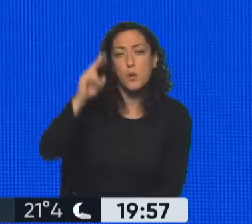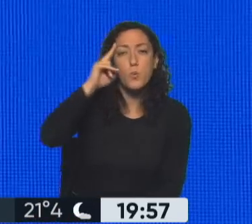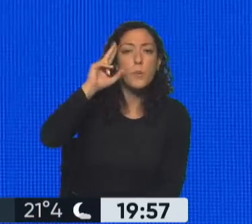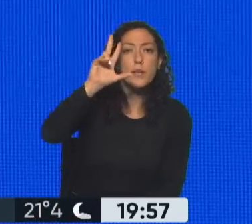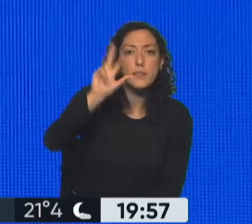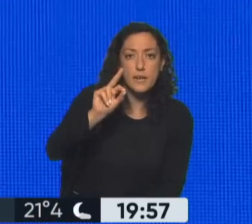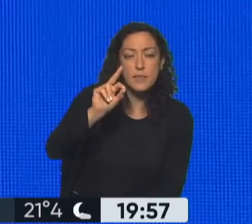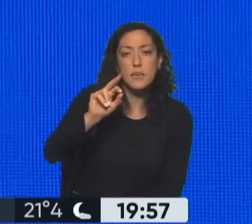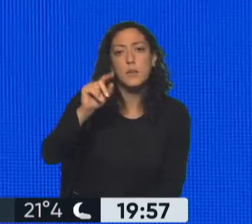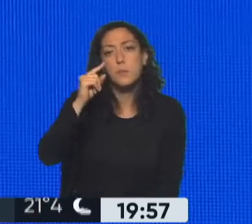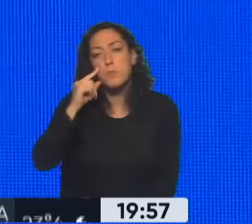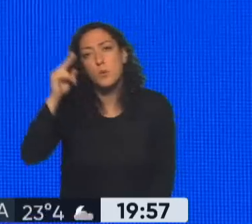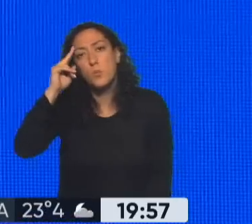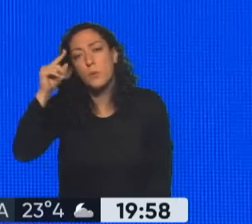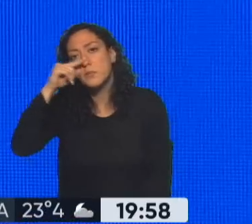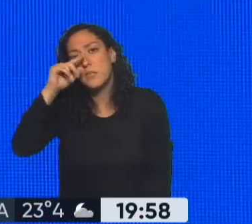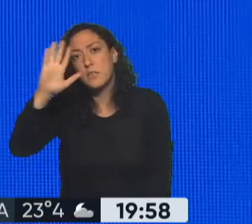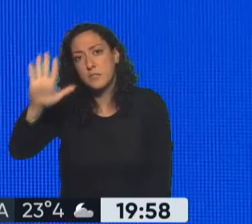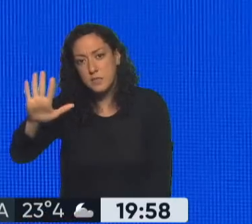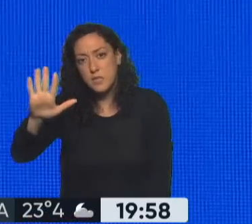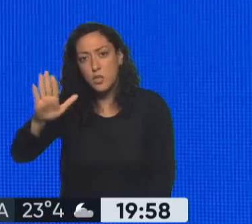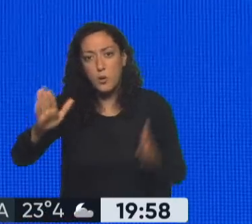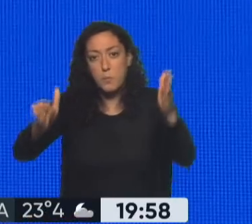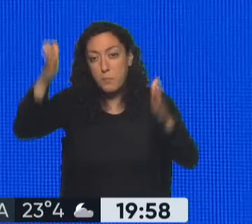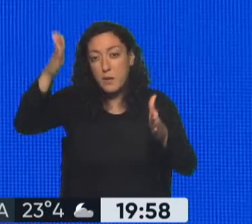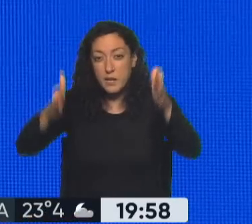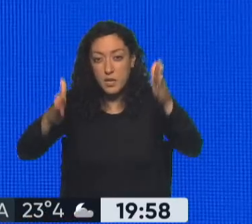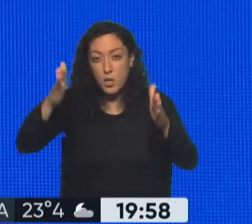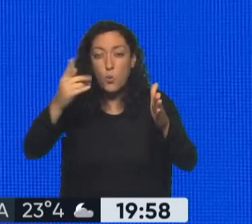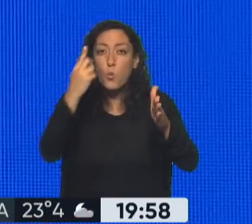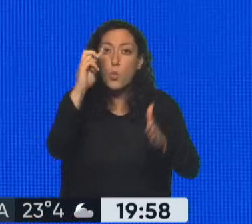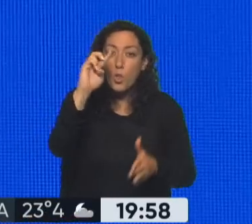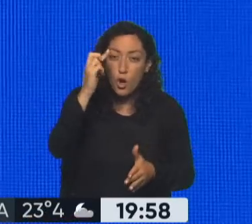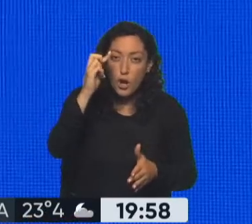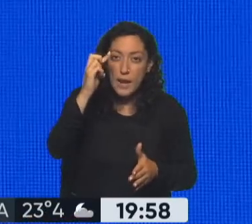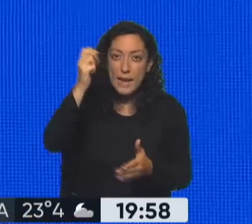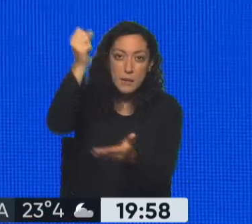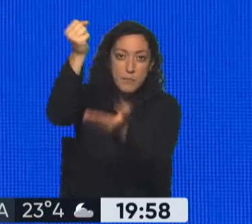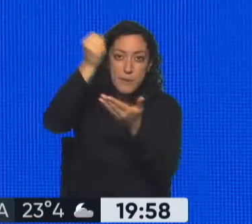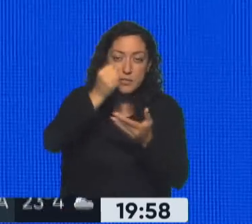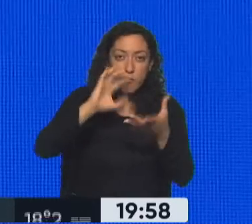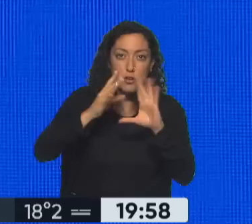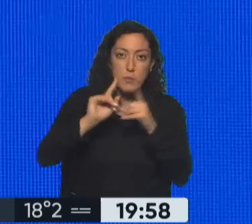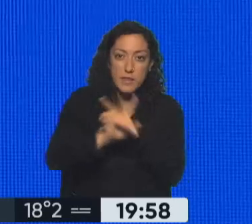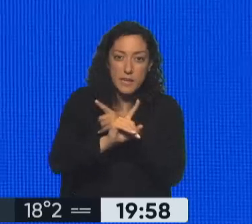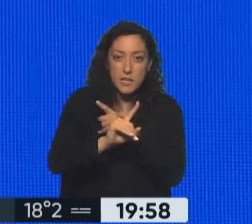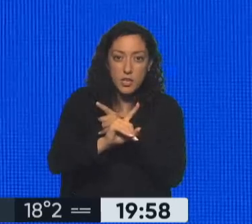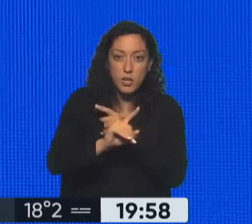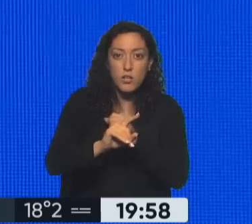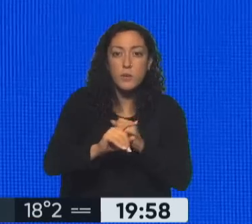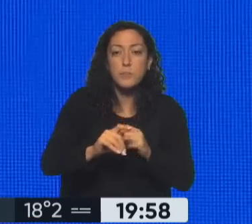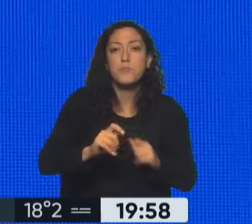año 75, en todo el periodo, por cada dólar que entró de inversión extranjera directa,